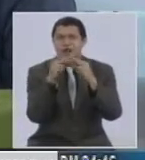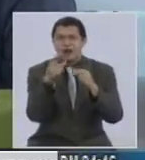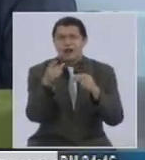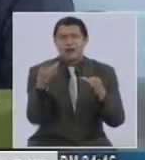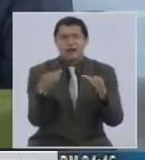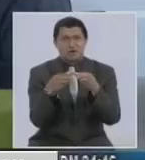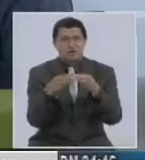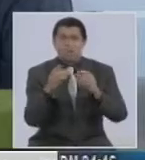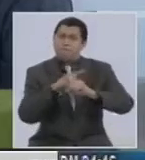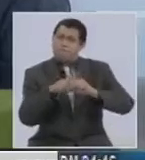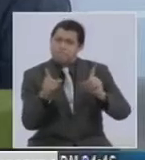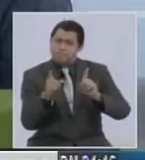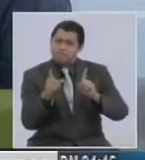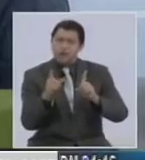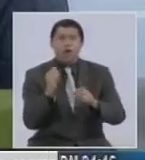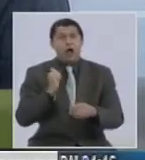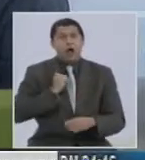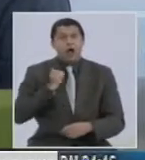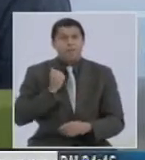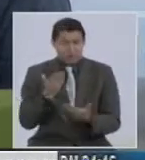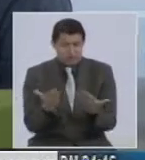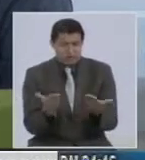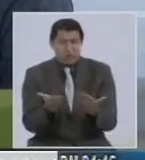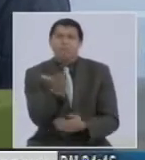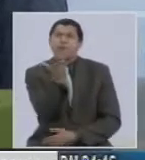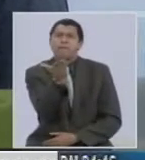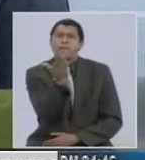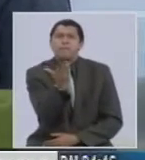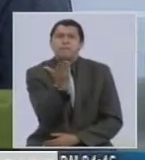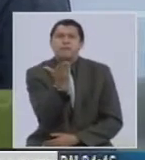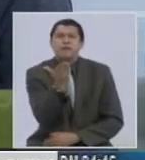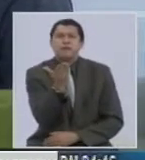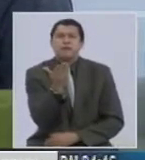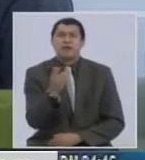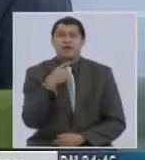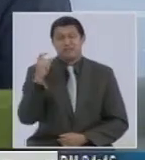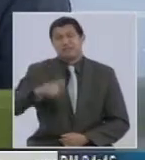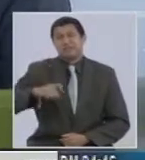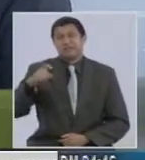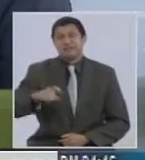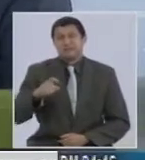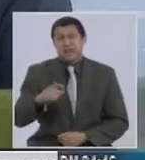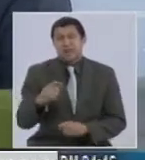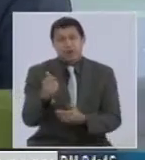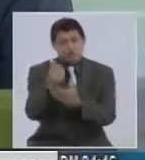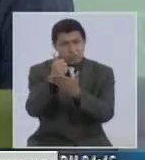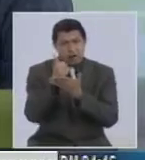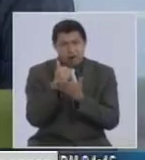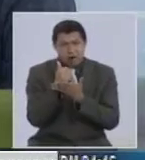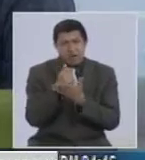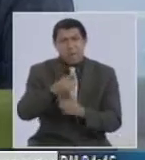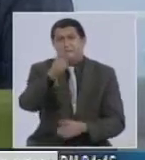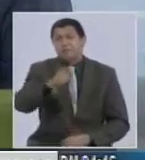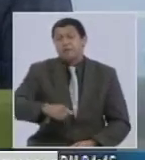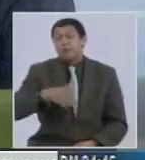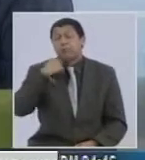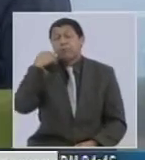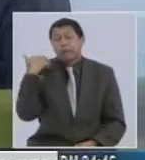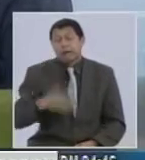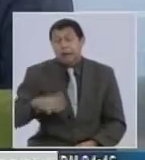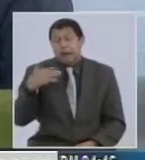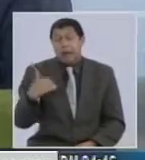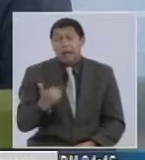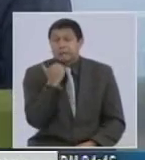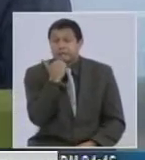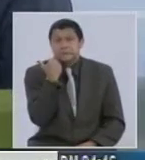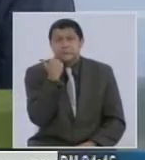audiencia. Pero bueno, aprovecho este espacio para solicitarles, porque de verdad necesitamos ser atendidos, porque hay pacientes que están muy graves, tenemos